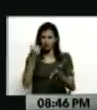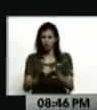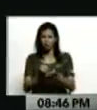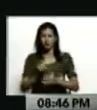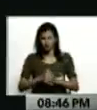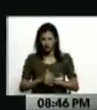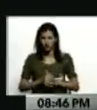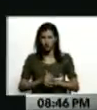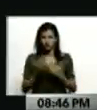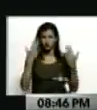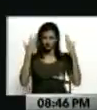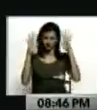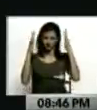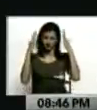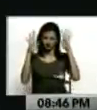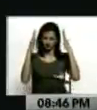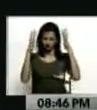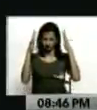de